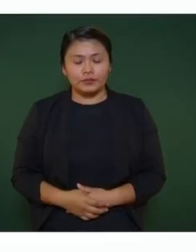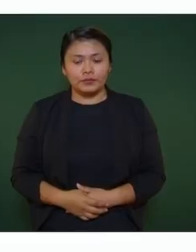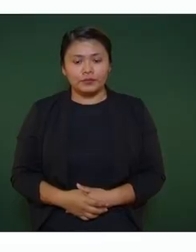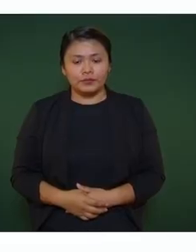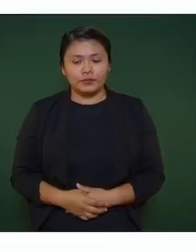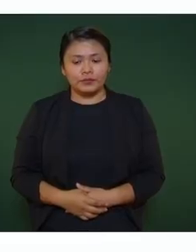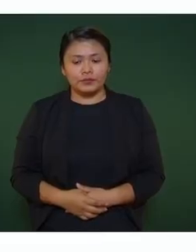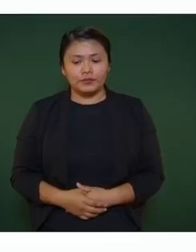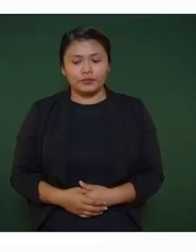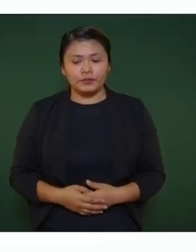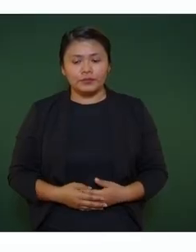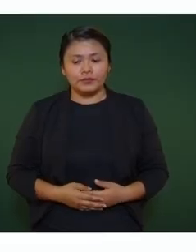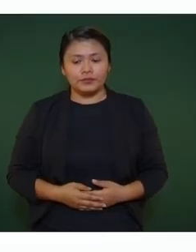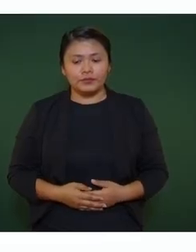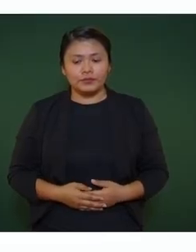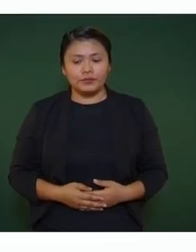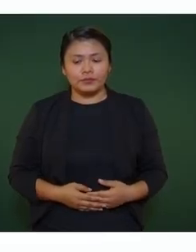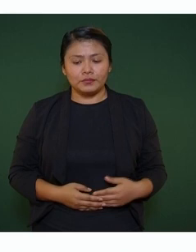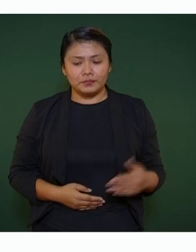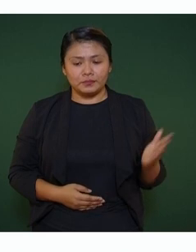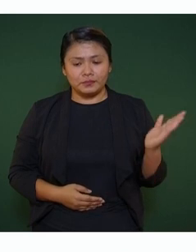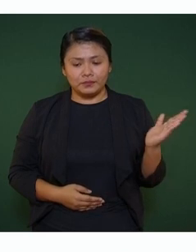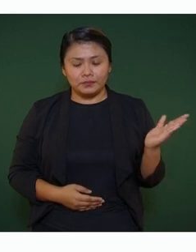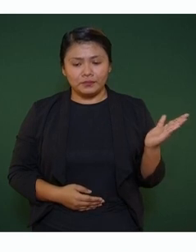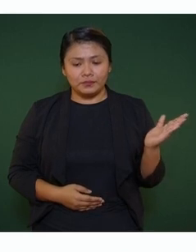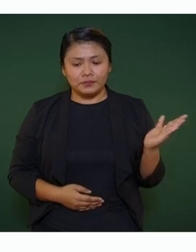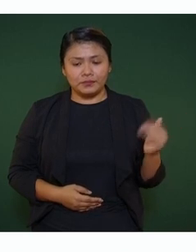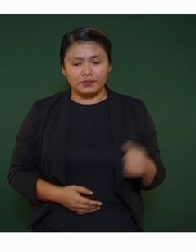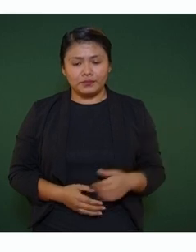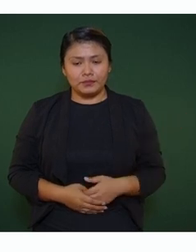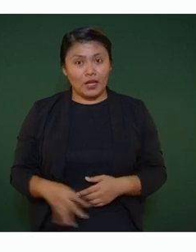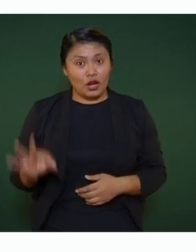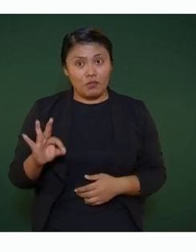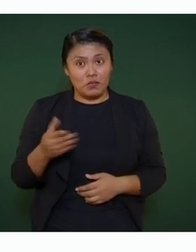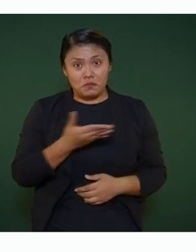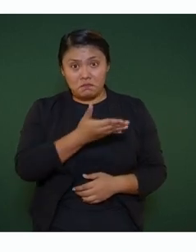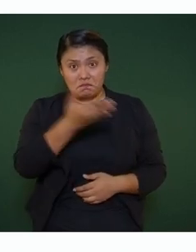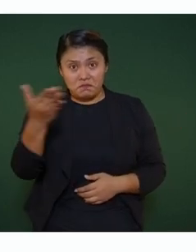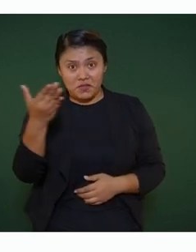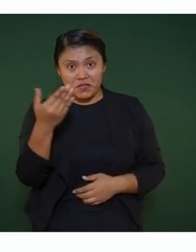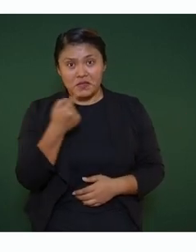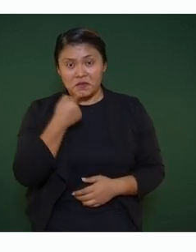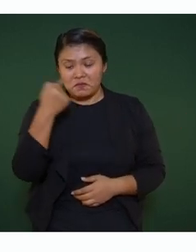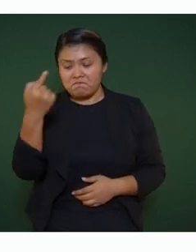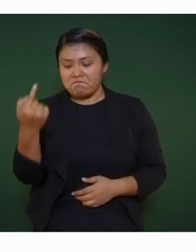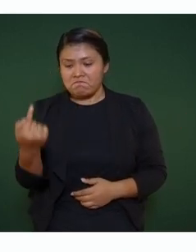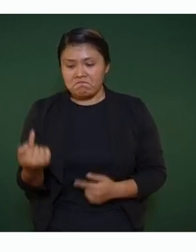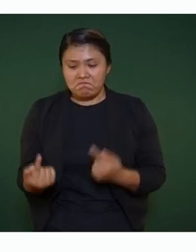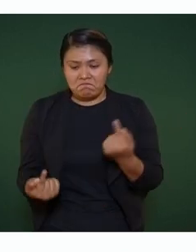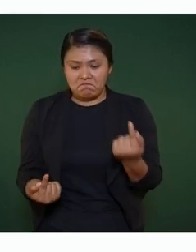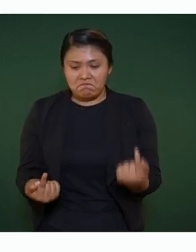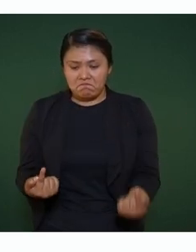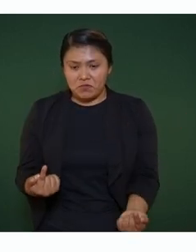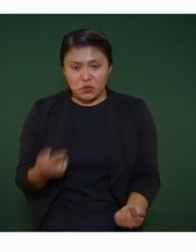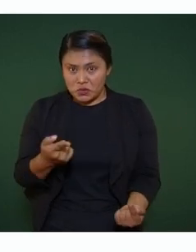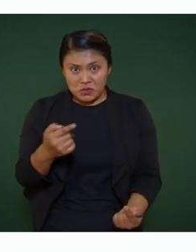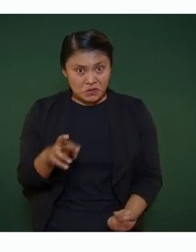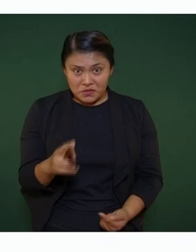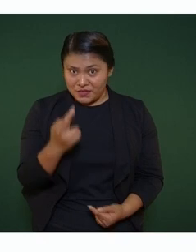porque ya a lo mejor ustedes estaban muy niños, niñas. ¿No se acuerdan?